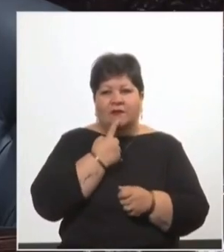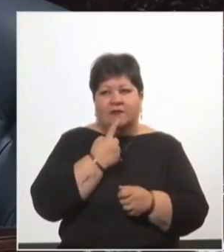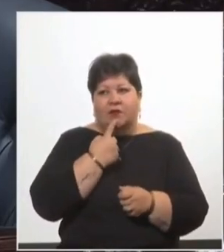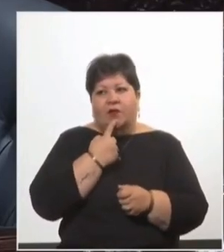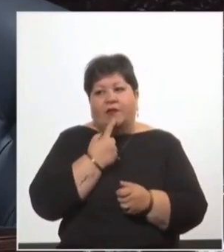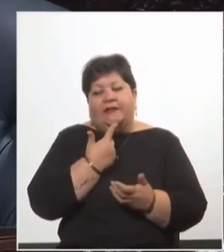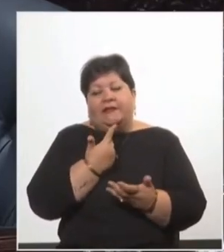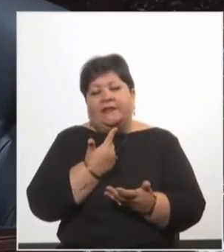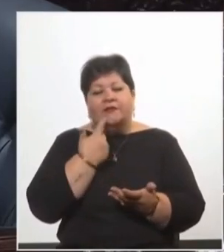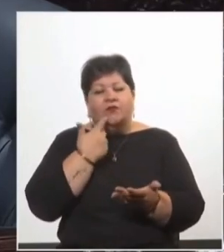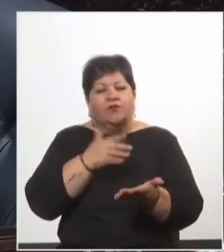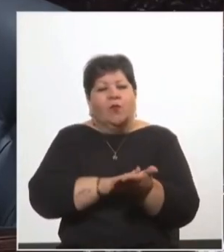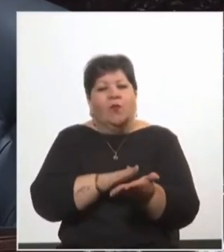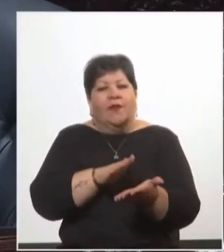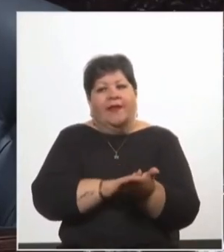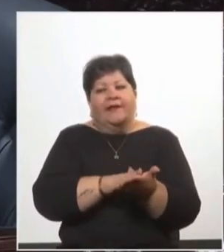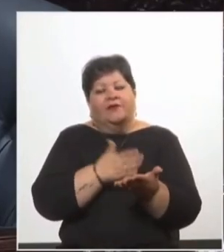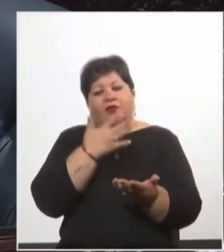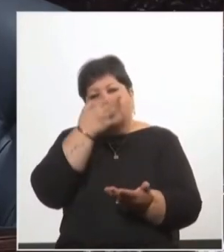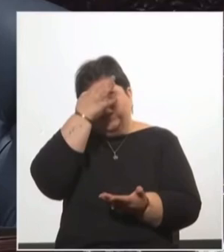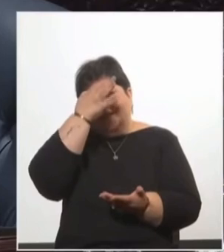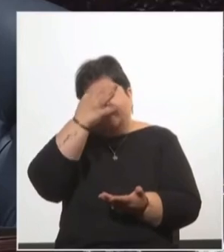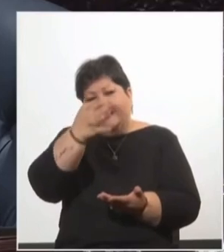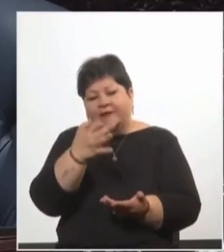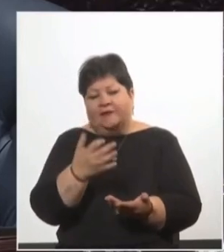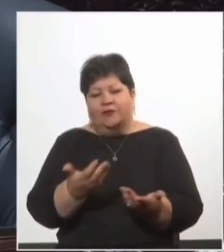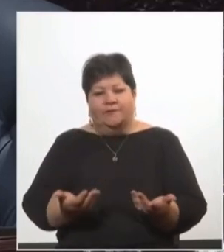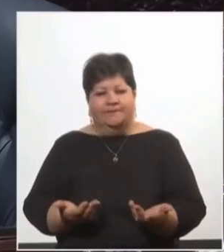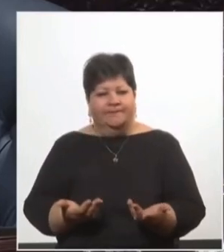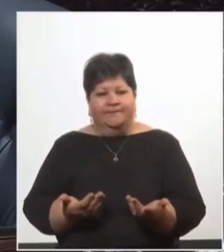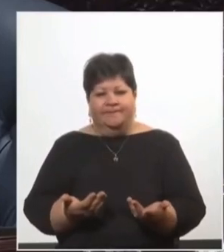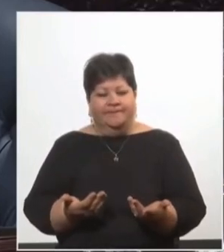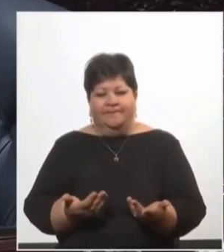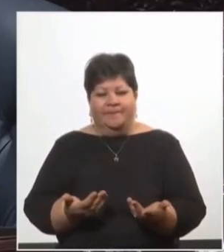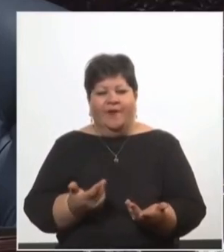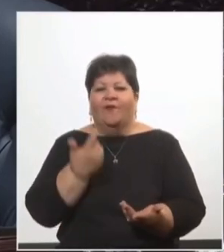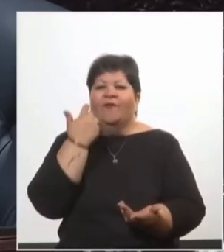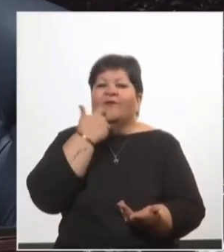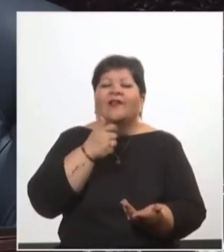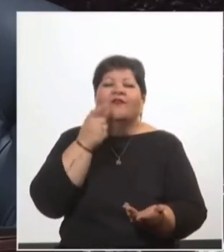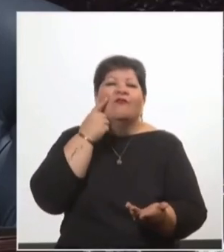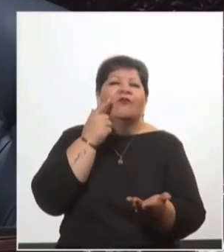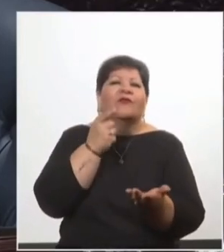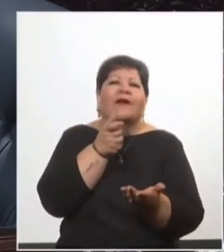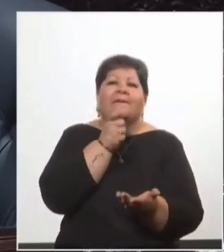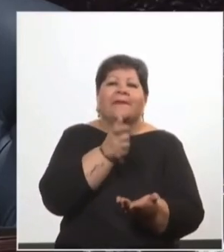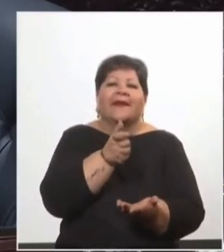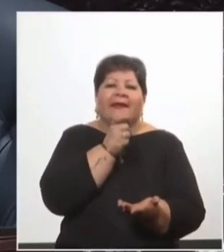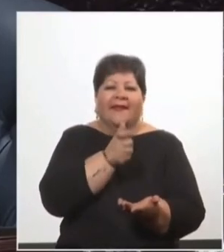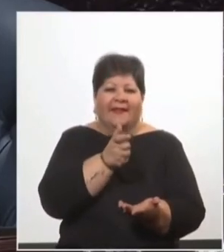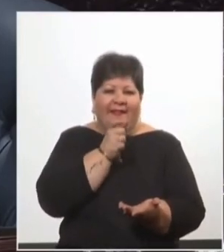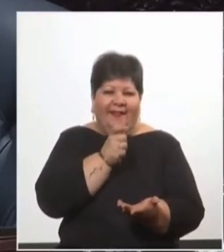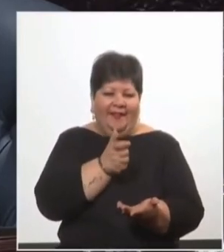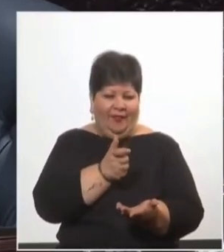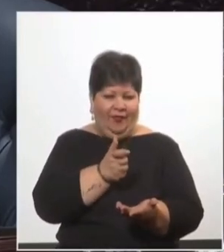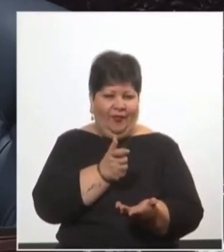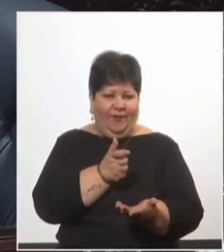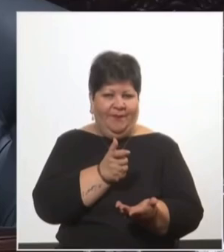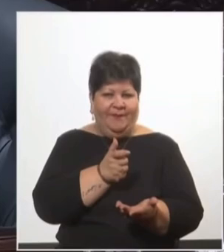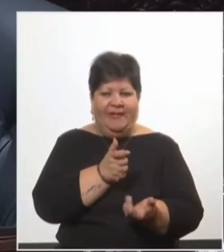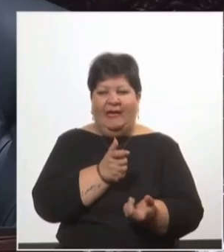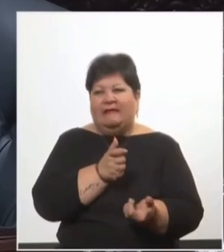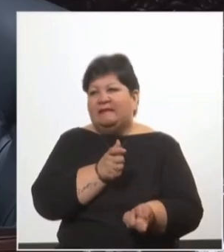sustento técnico a algo que a todas luces no termina de fundamentarse técnicamente. Se ha distorsionado